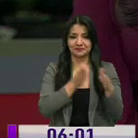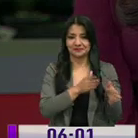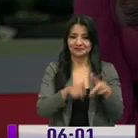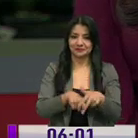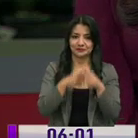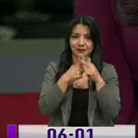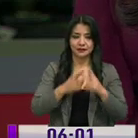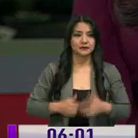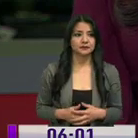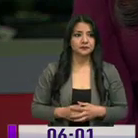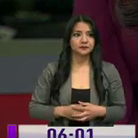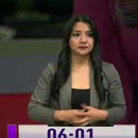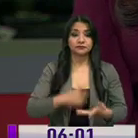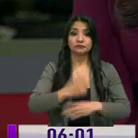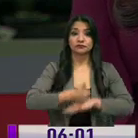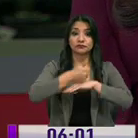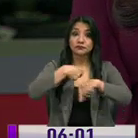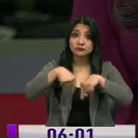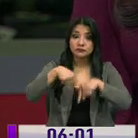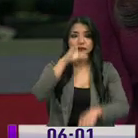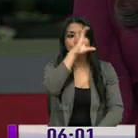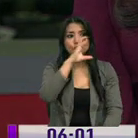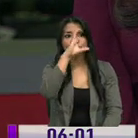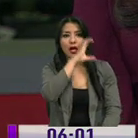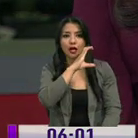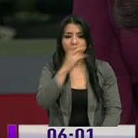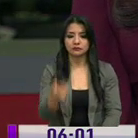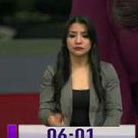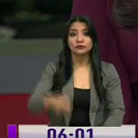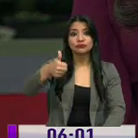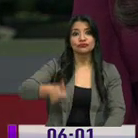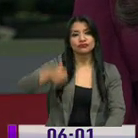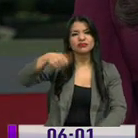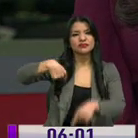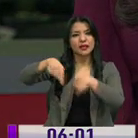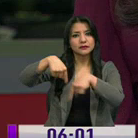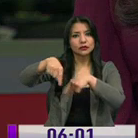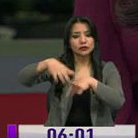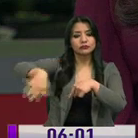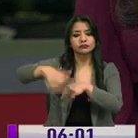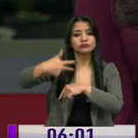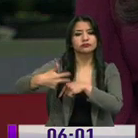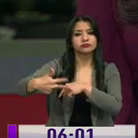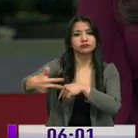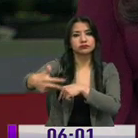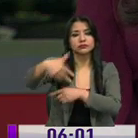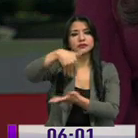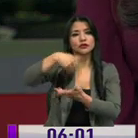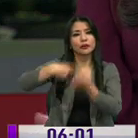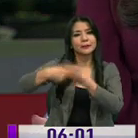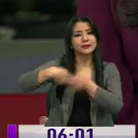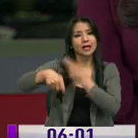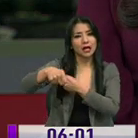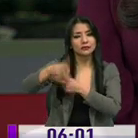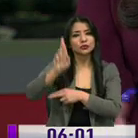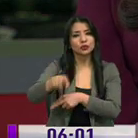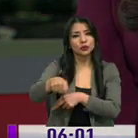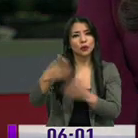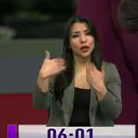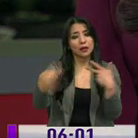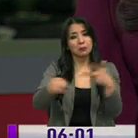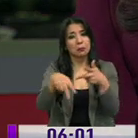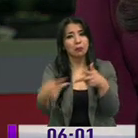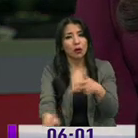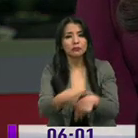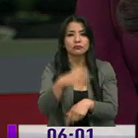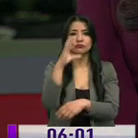Contamos que la ATM busca al conductor que arrolló a dos agentes de tránsito en el estacionamiento de un centro comercial en el sur de Guayaquil. Según las autoridades judiciales,